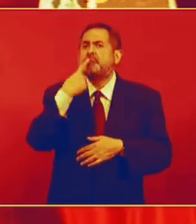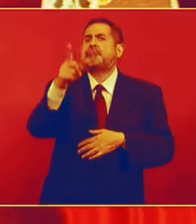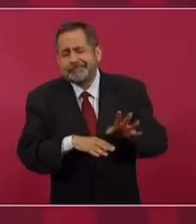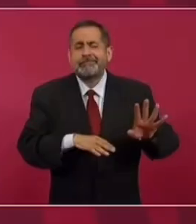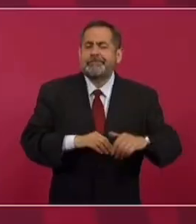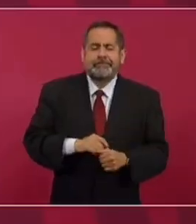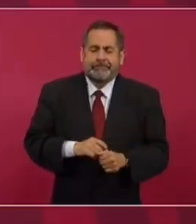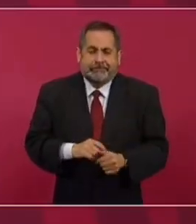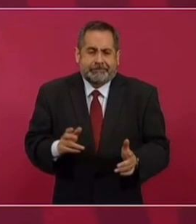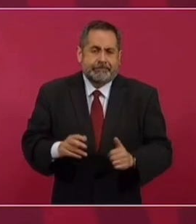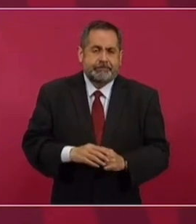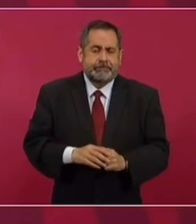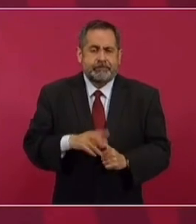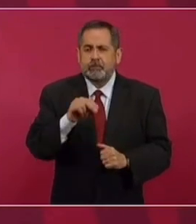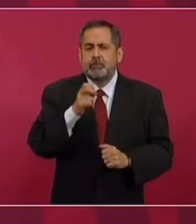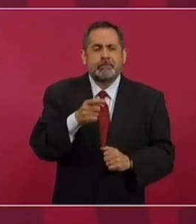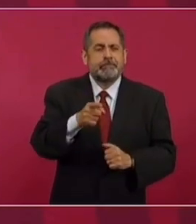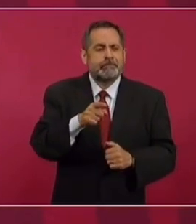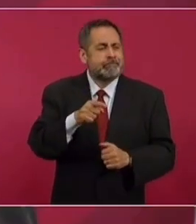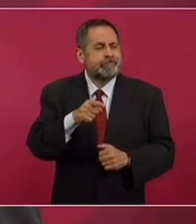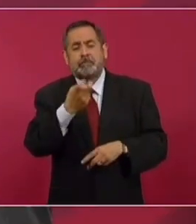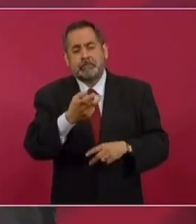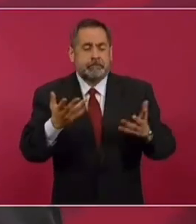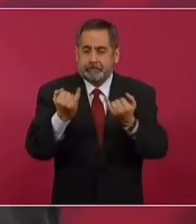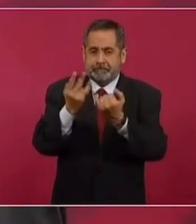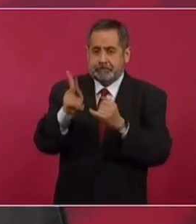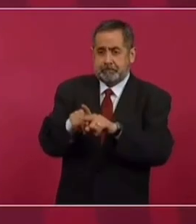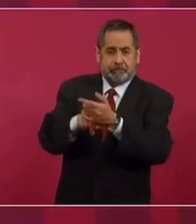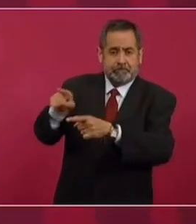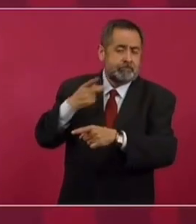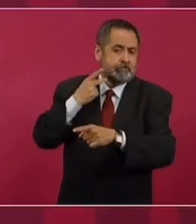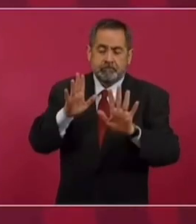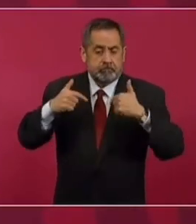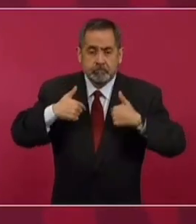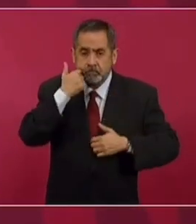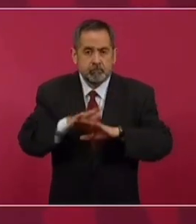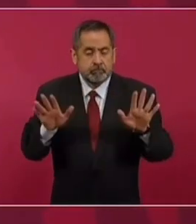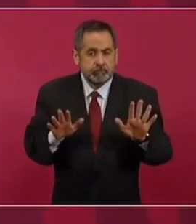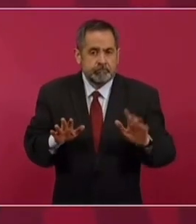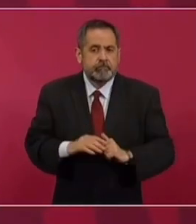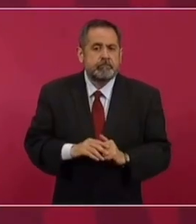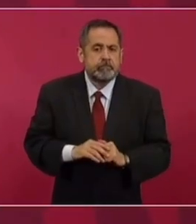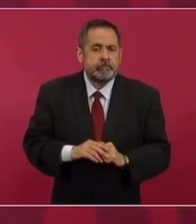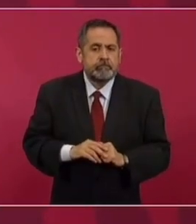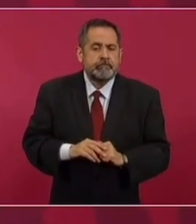denuncia. No es un asunto legal, es un asunto político. Entonces, así lo entiendo. Y yo no quiero que